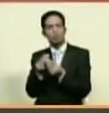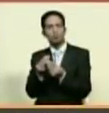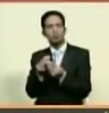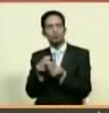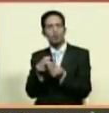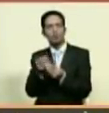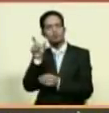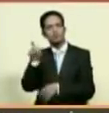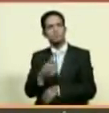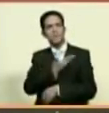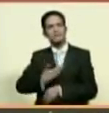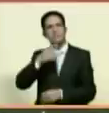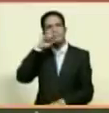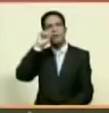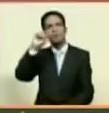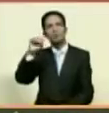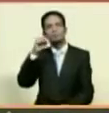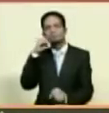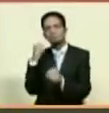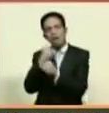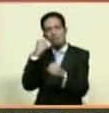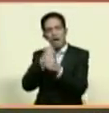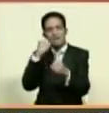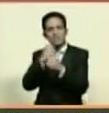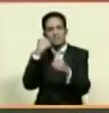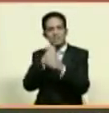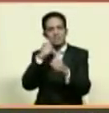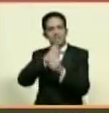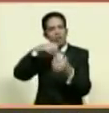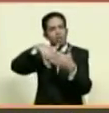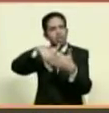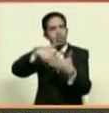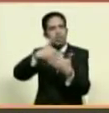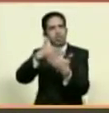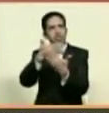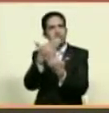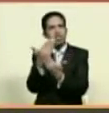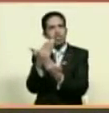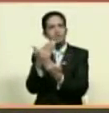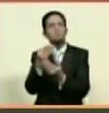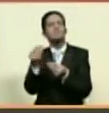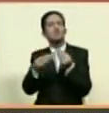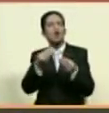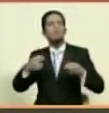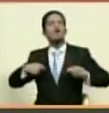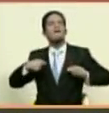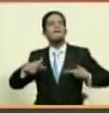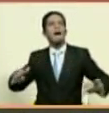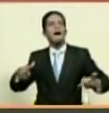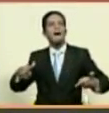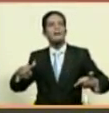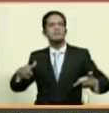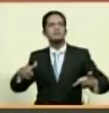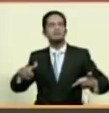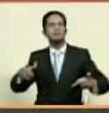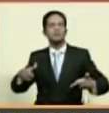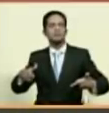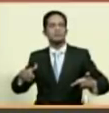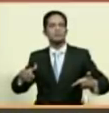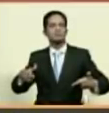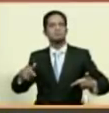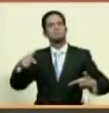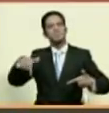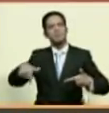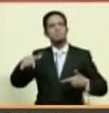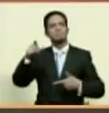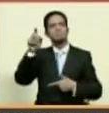madrugada, trabajando hasta altas horas de la madrugada, el gasto fiscal. Y también